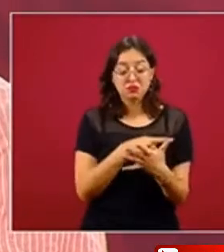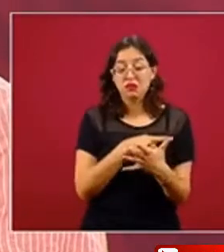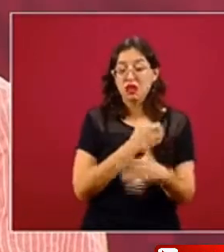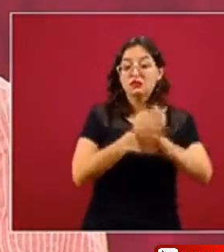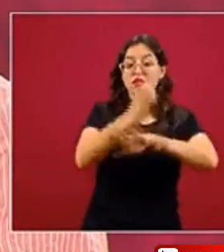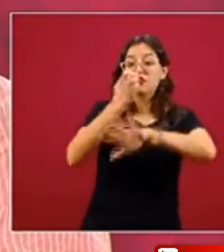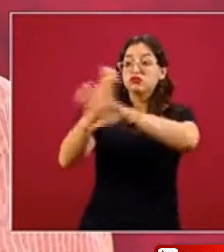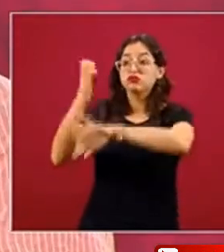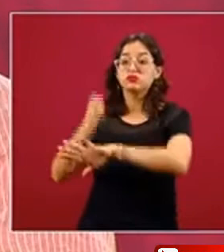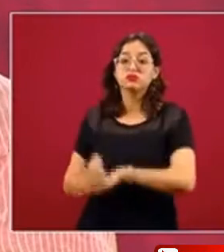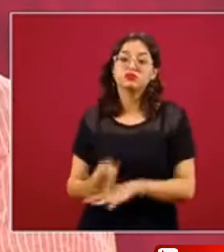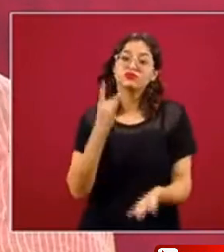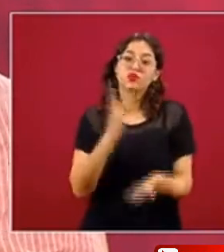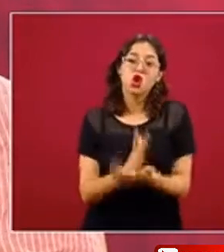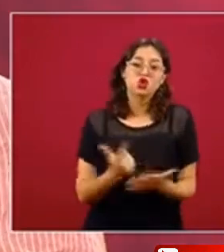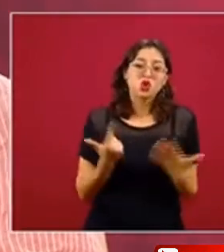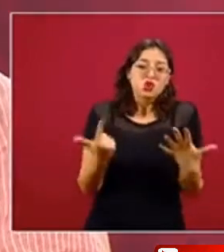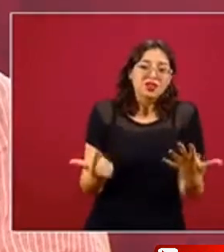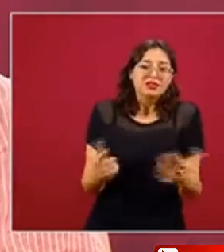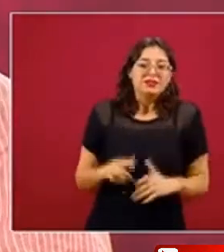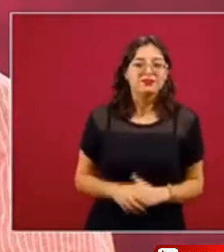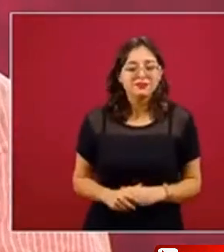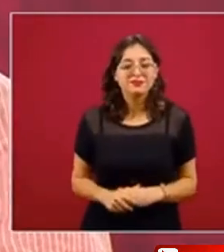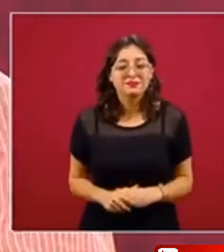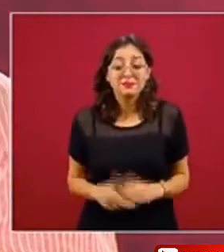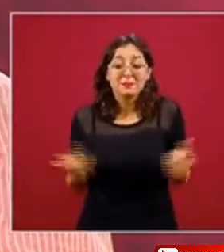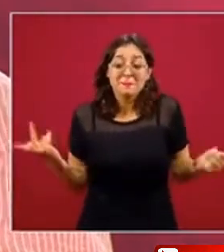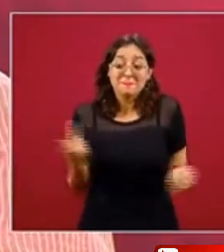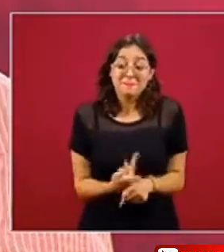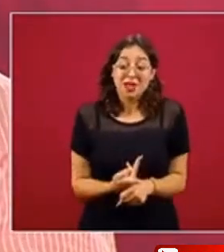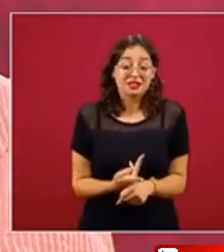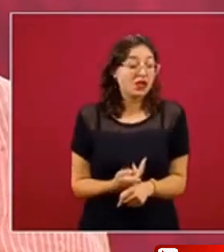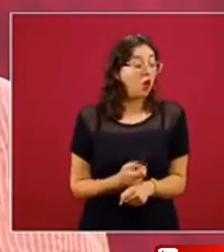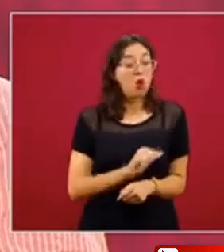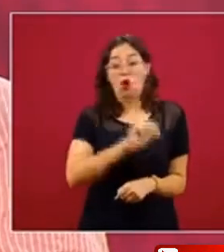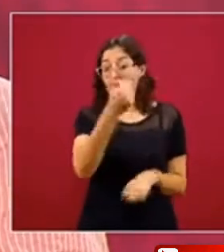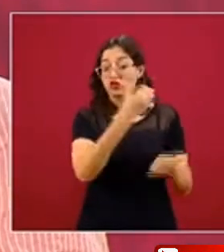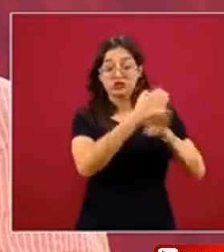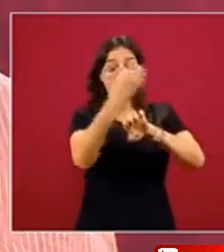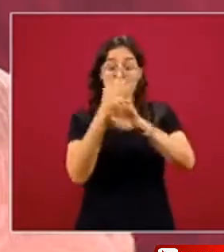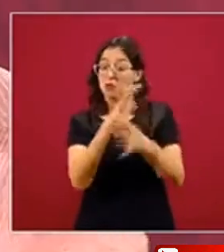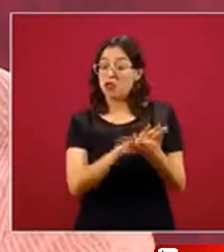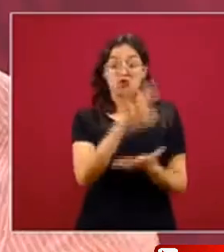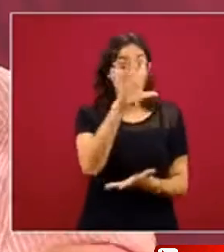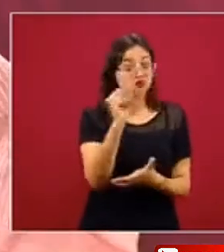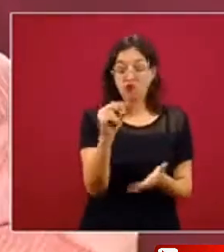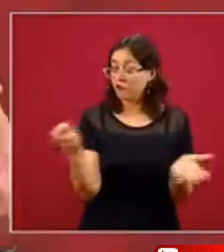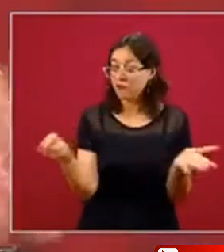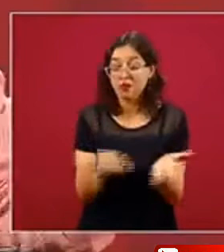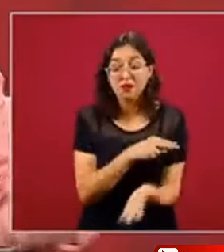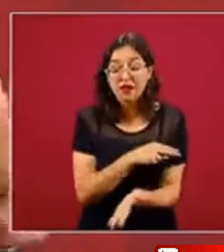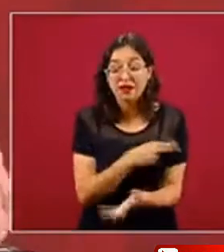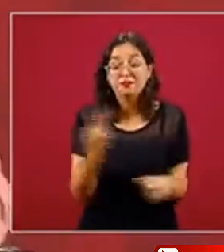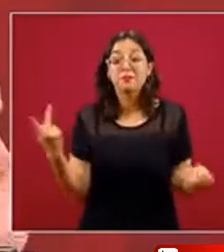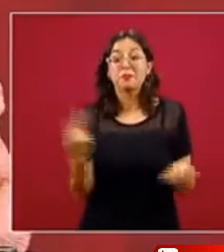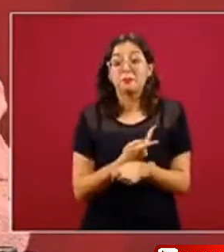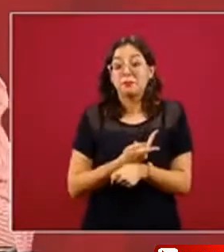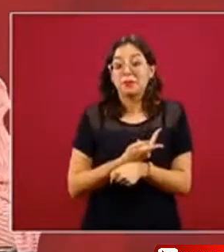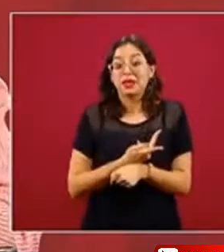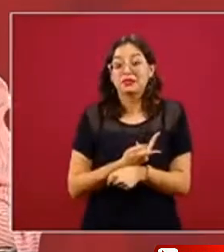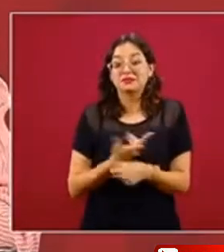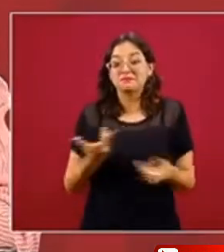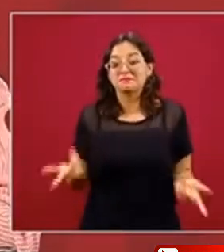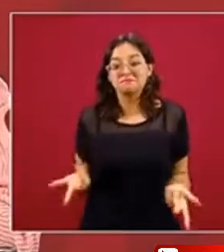firmaron. Y esto lo que impide a los estados que no firmaron, que son la mayoría, es que haya un fluido intercambio